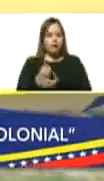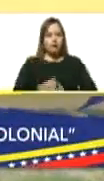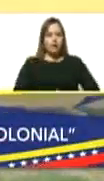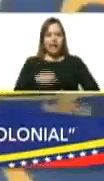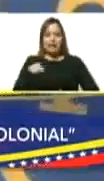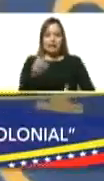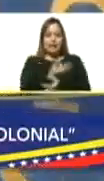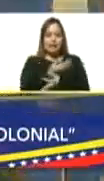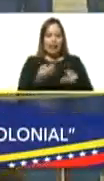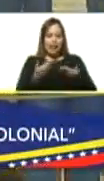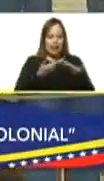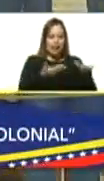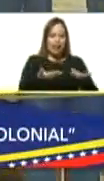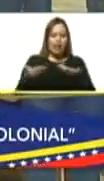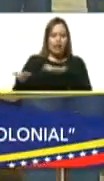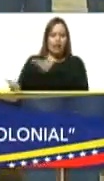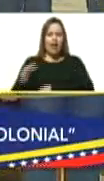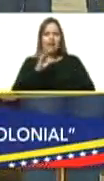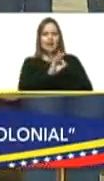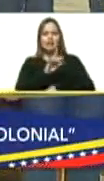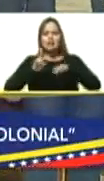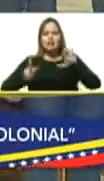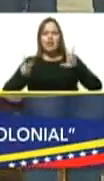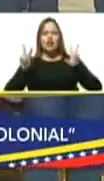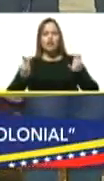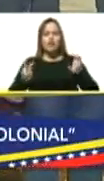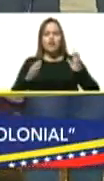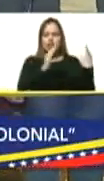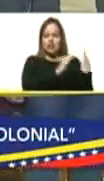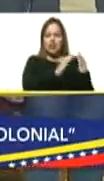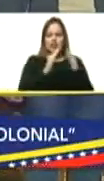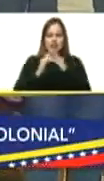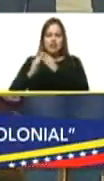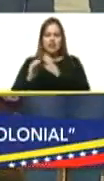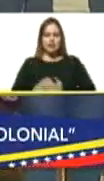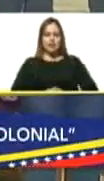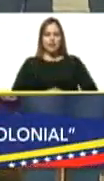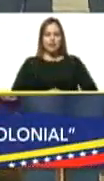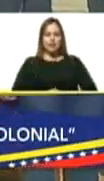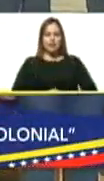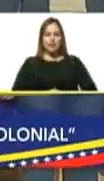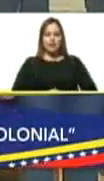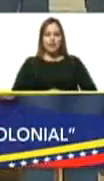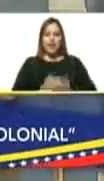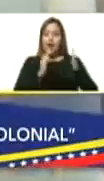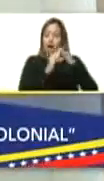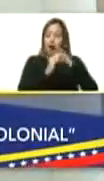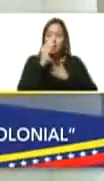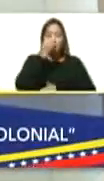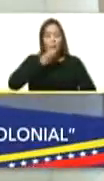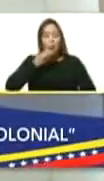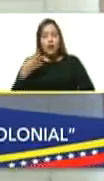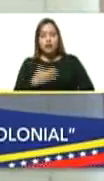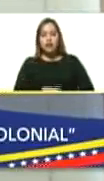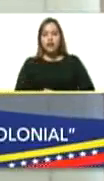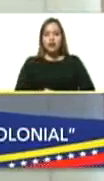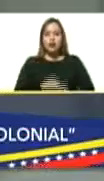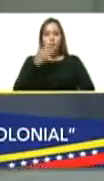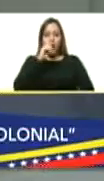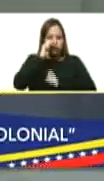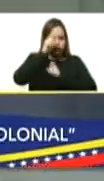excelente entrega de 37 nuevas viviendas. Viviendas muy bonitas, presidente, como se lo merece en este